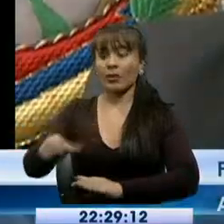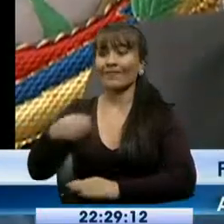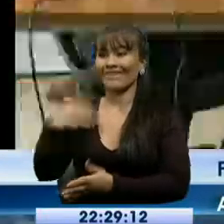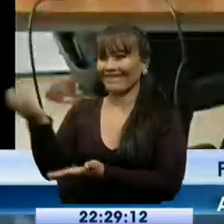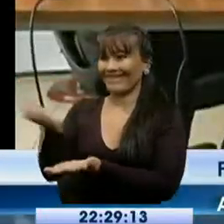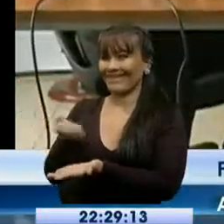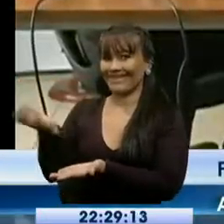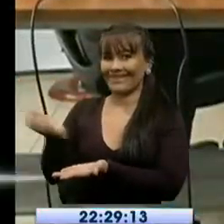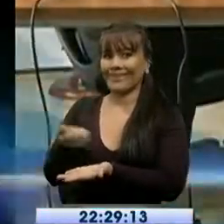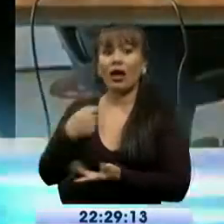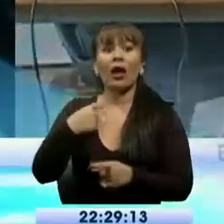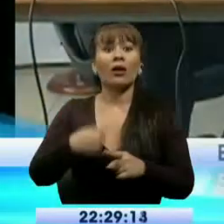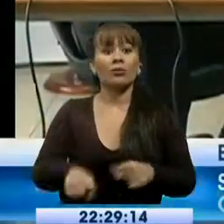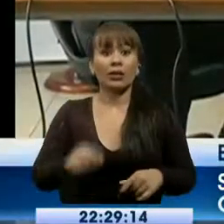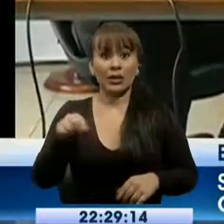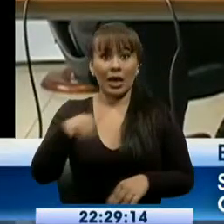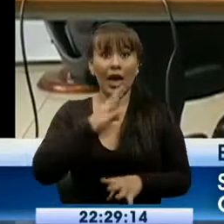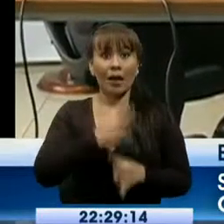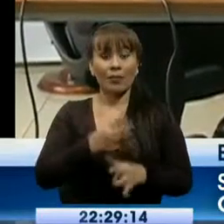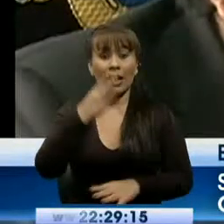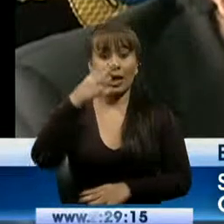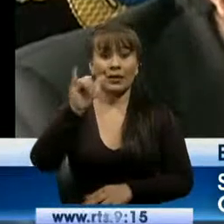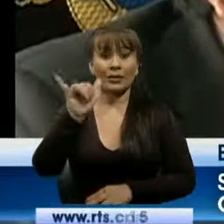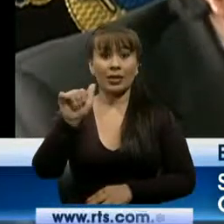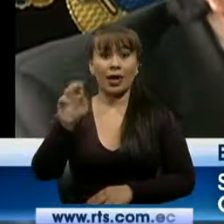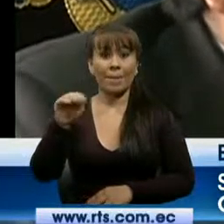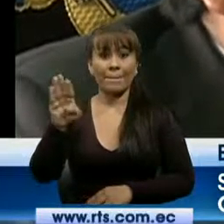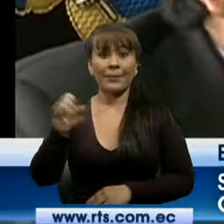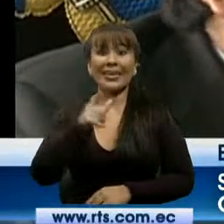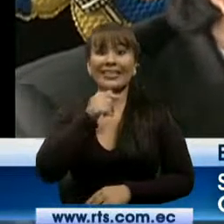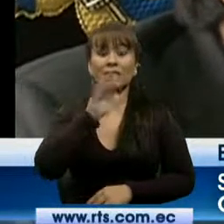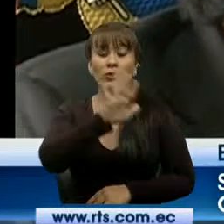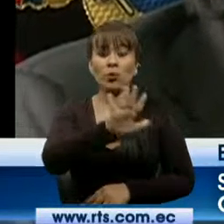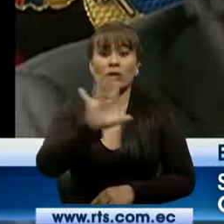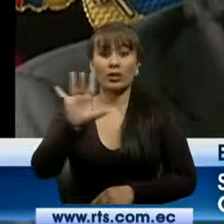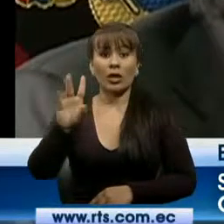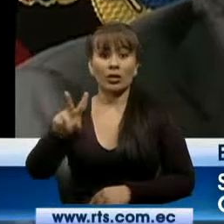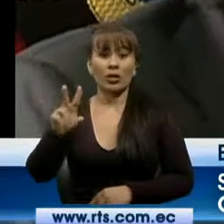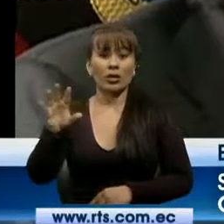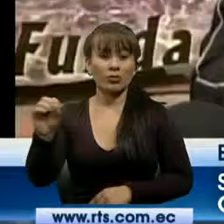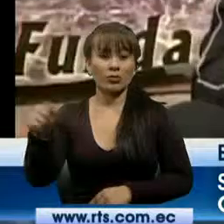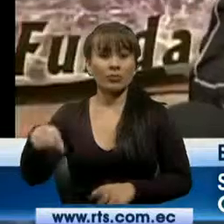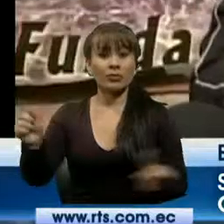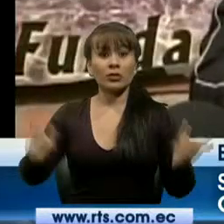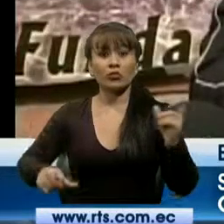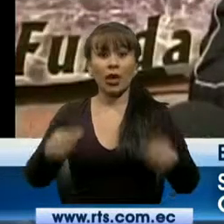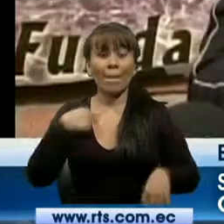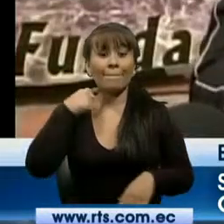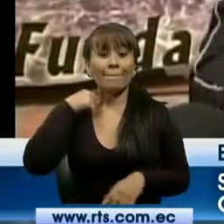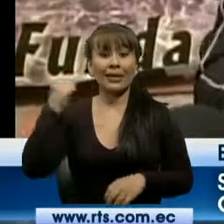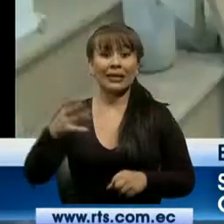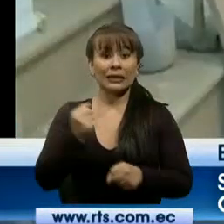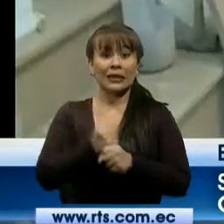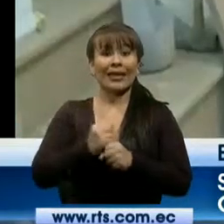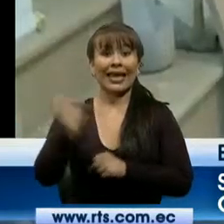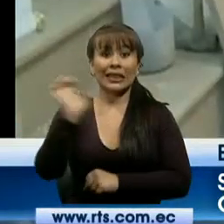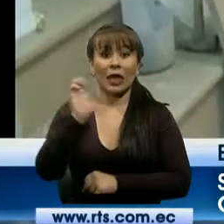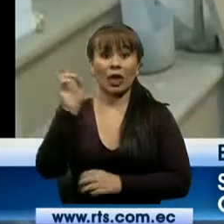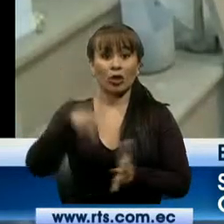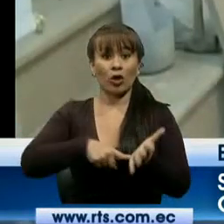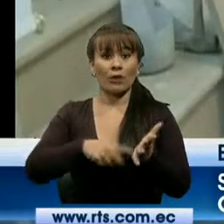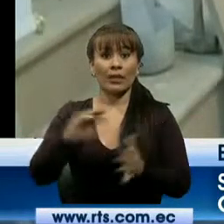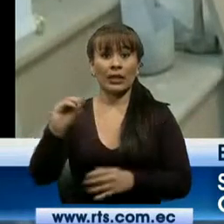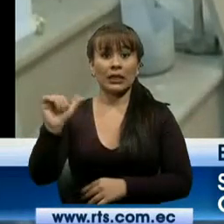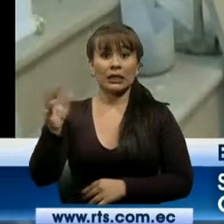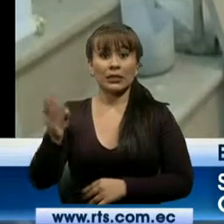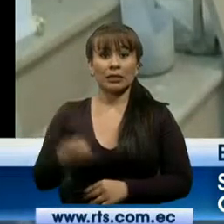de desempleo. Es que según Cayambe, al momento son más de 58,000 los ecuatorianos que se quedaron sin empleo desde enero de 2016 y que